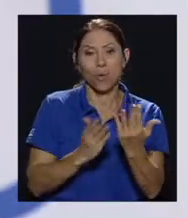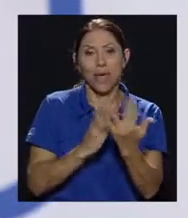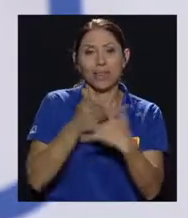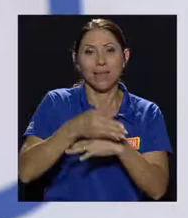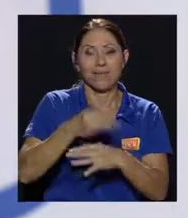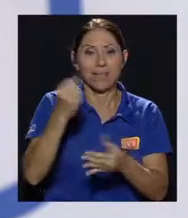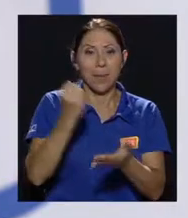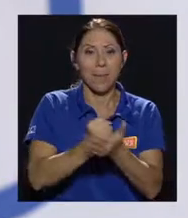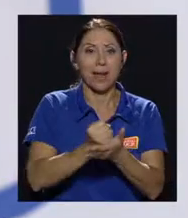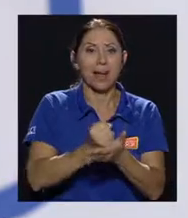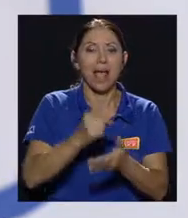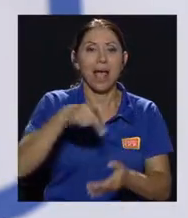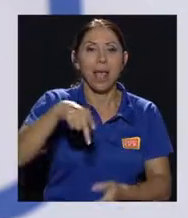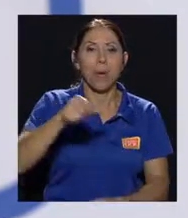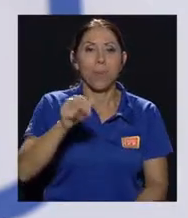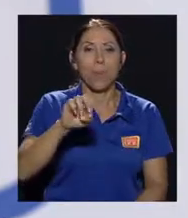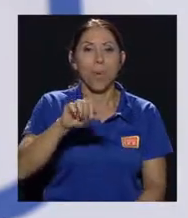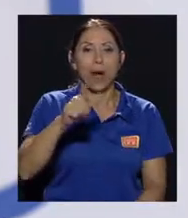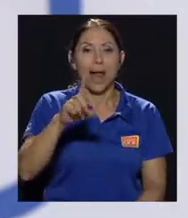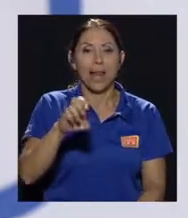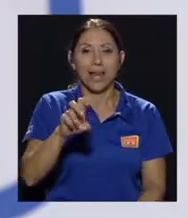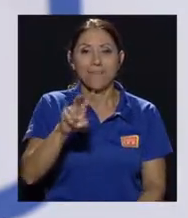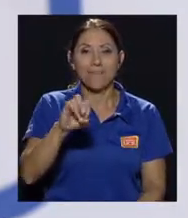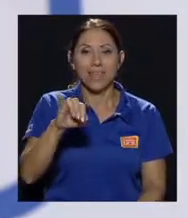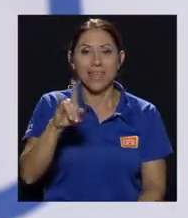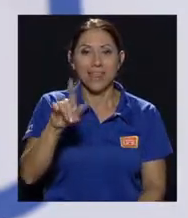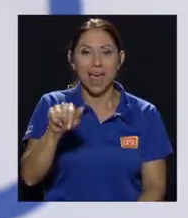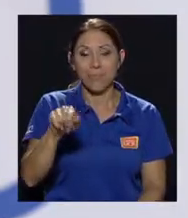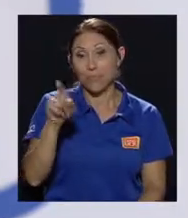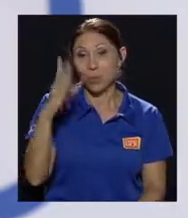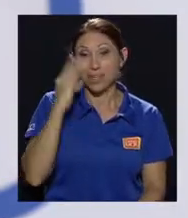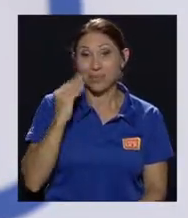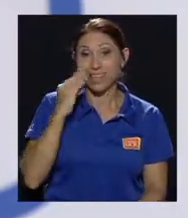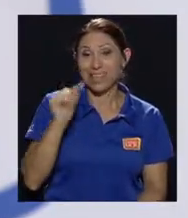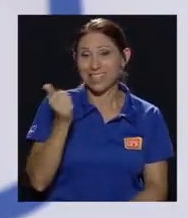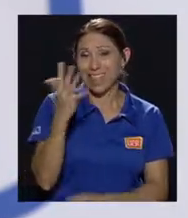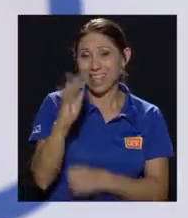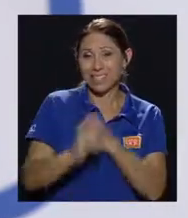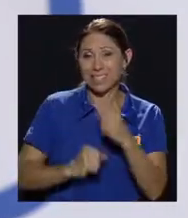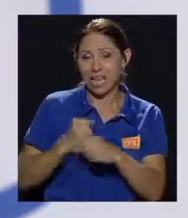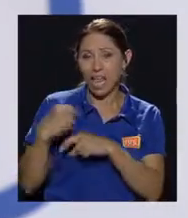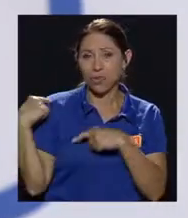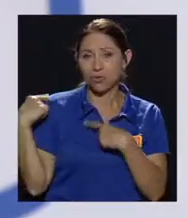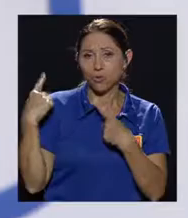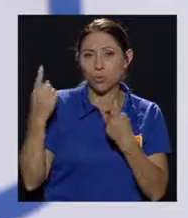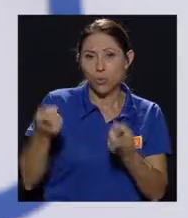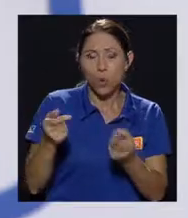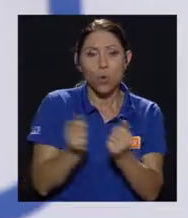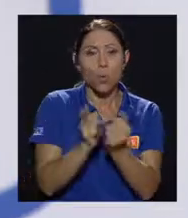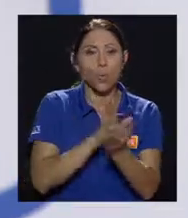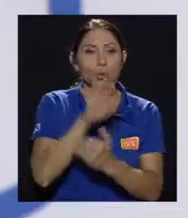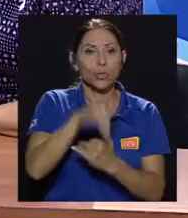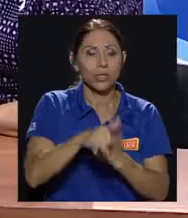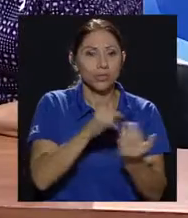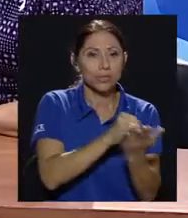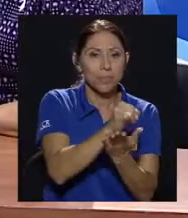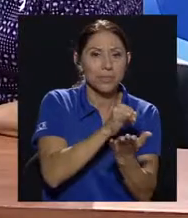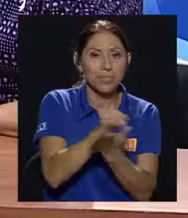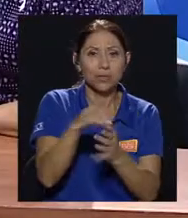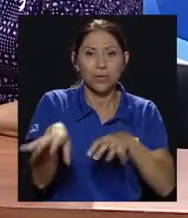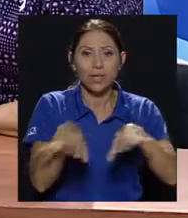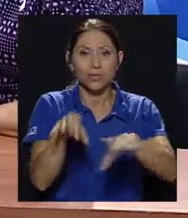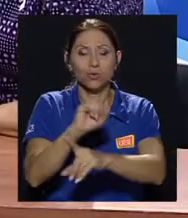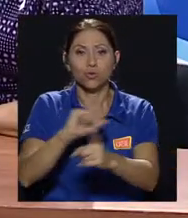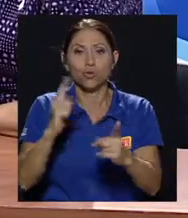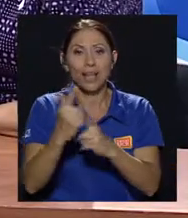de la marca Póngale Vida una experiencia de alrededor de 15 años generando proyectos de investigación, de acción social, que nos han